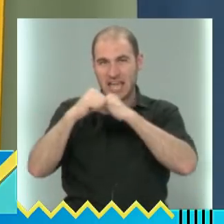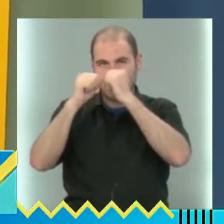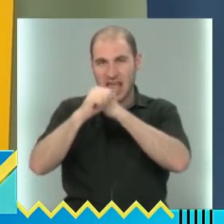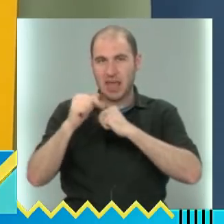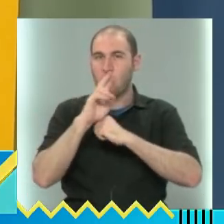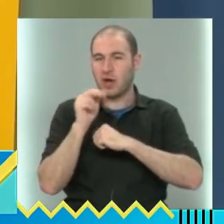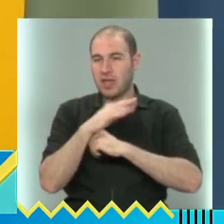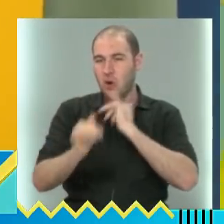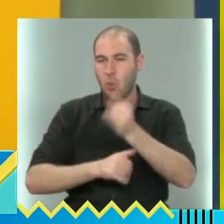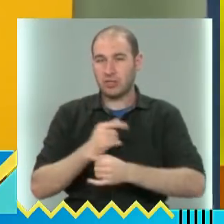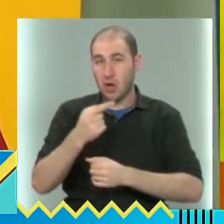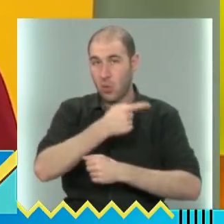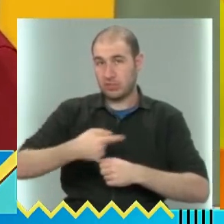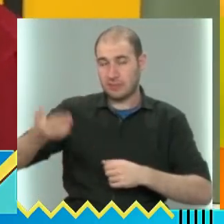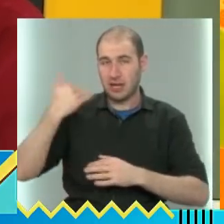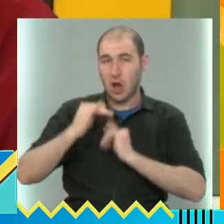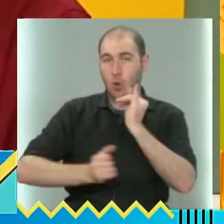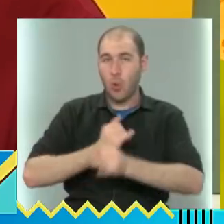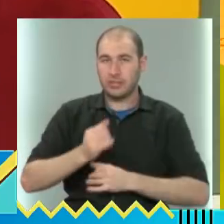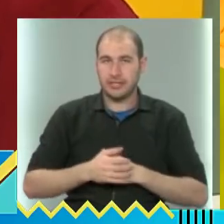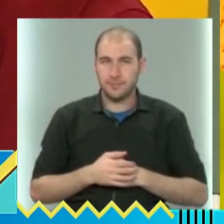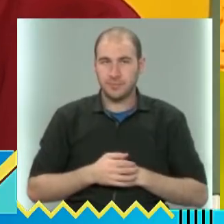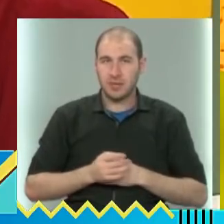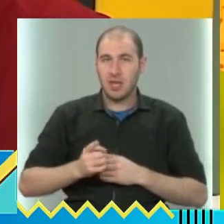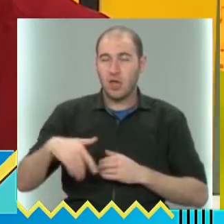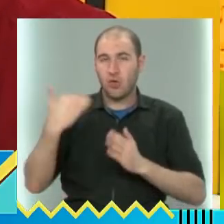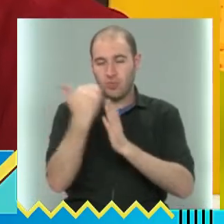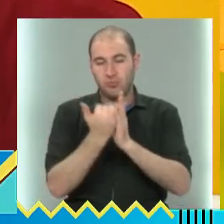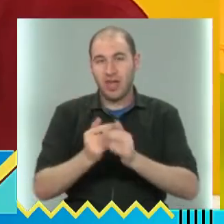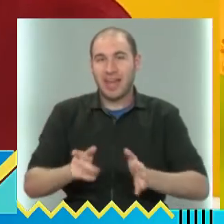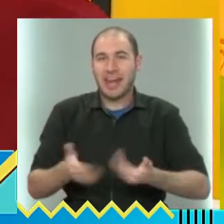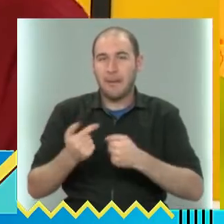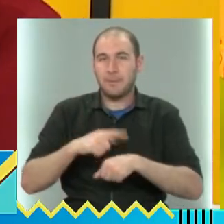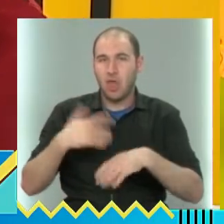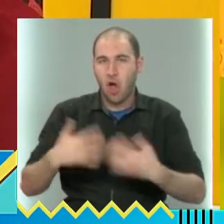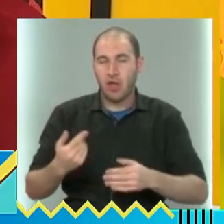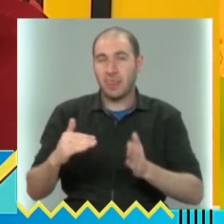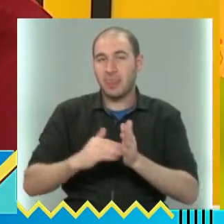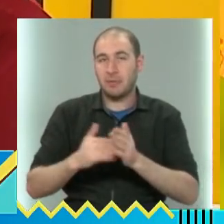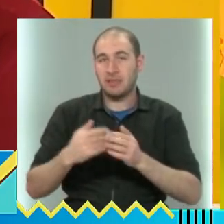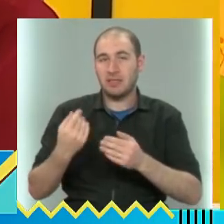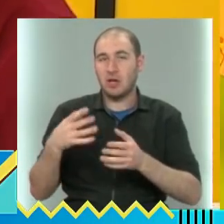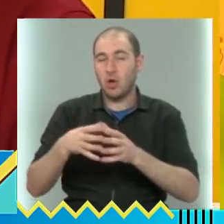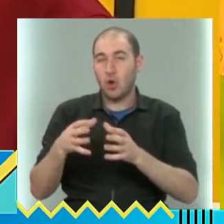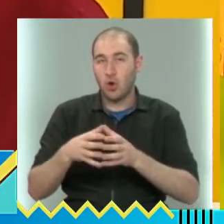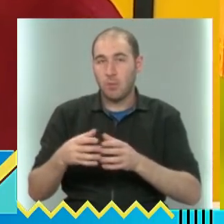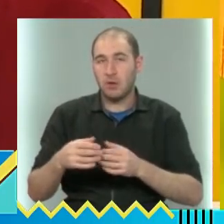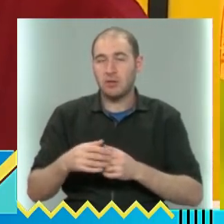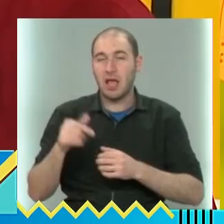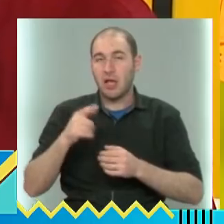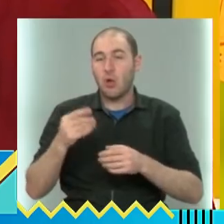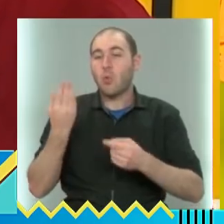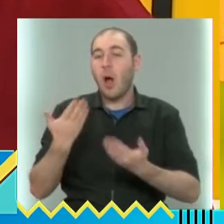pretendió justificármelo hace una semana diciendo que habían hecho todo rápido en función de la disponibilidad de los equipos, de cuándo